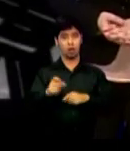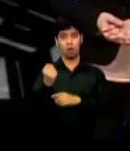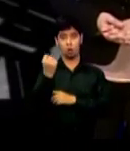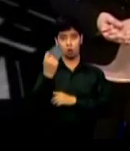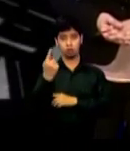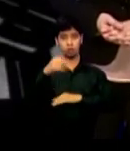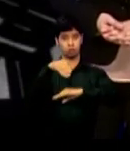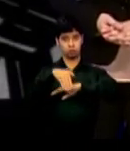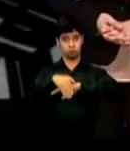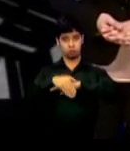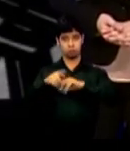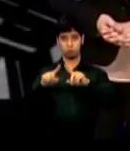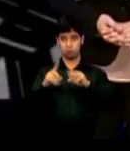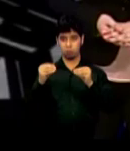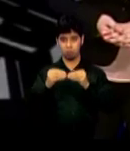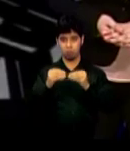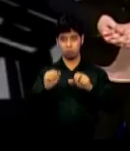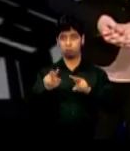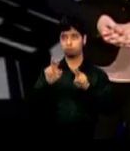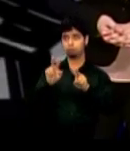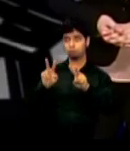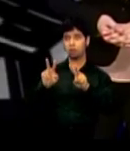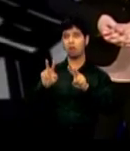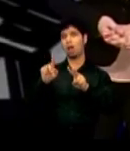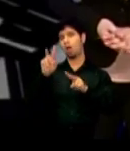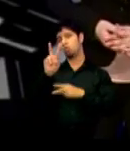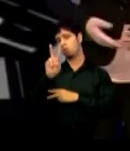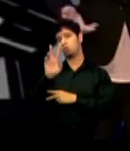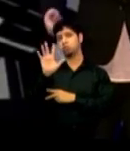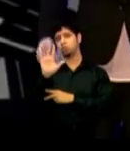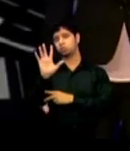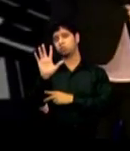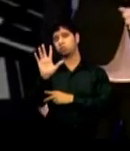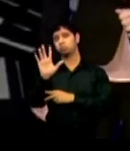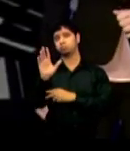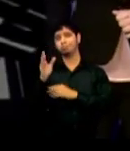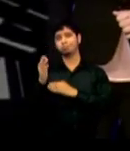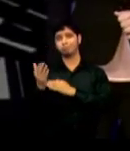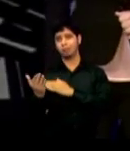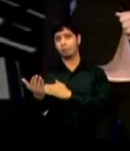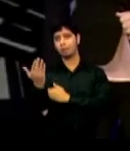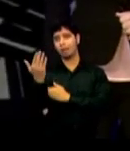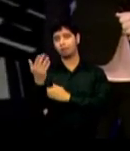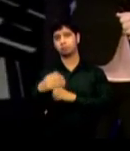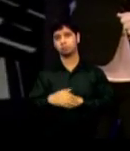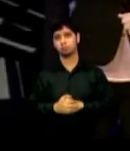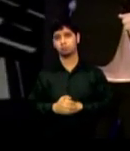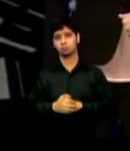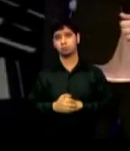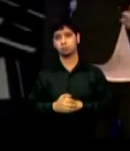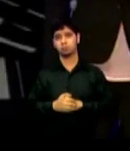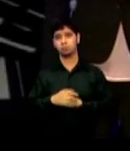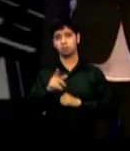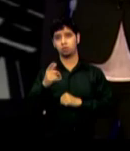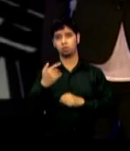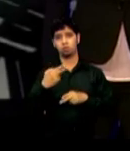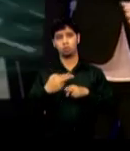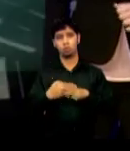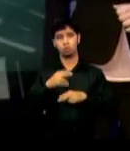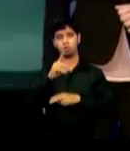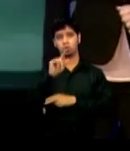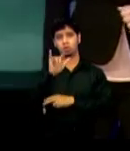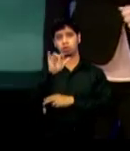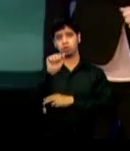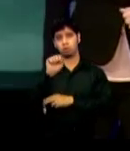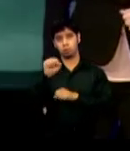actividad podrá observarla entre las 2 y 5 de la madrugada. Este tipo de evento se le conoce como Oriónidas, ya que se ven